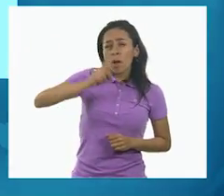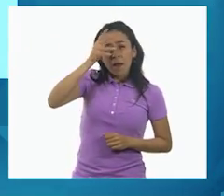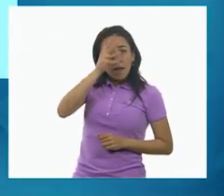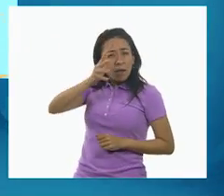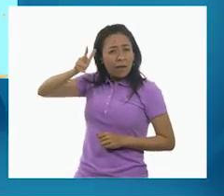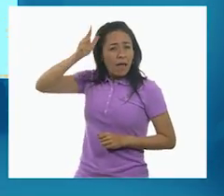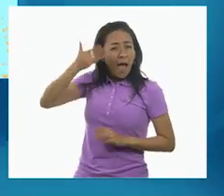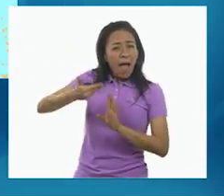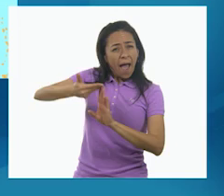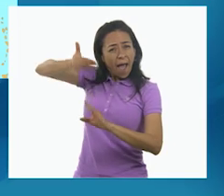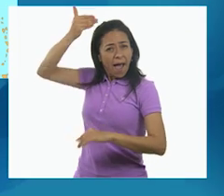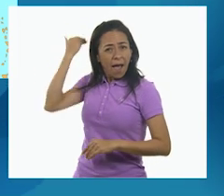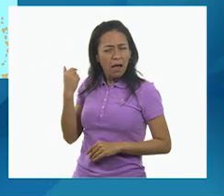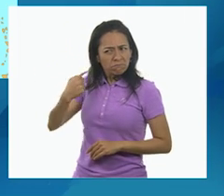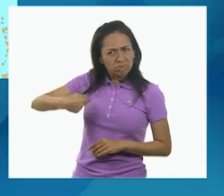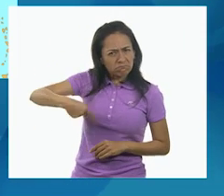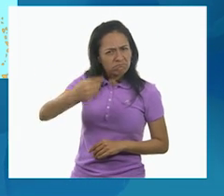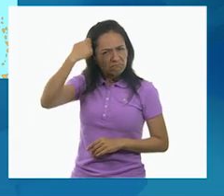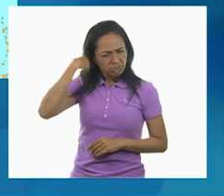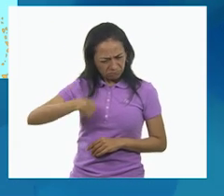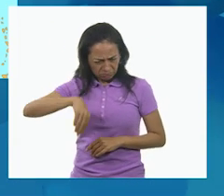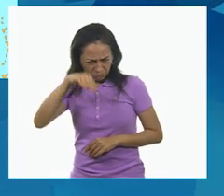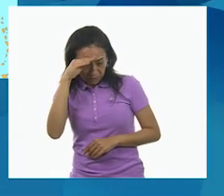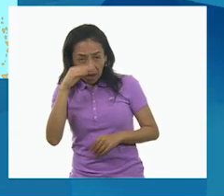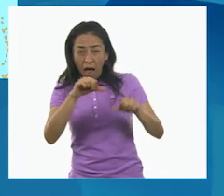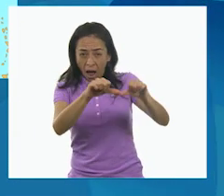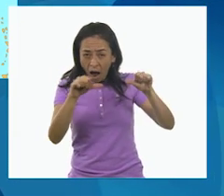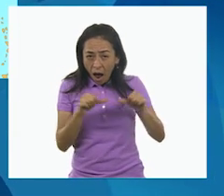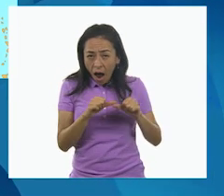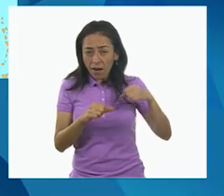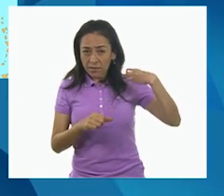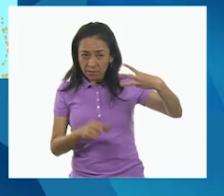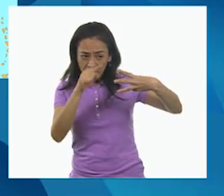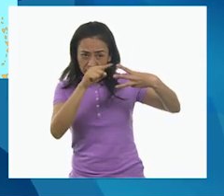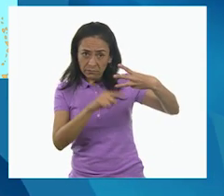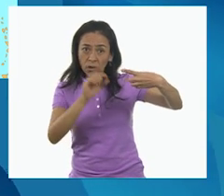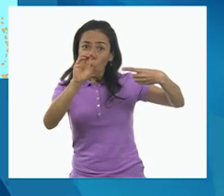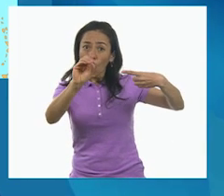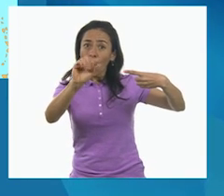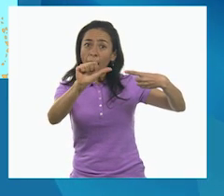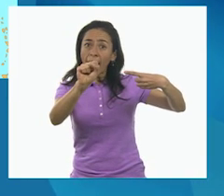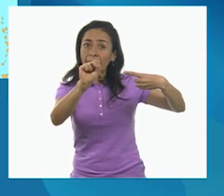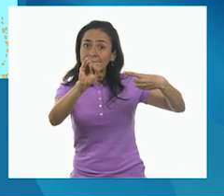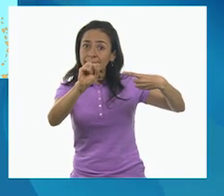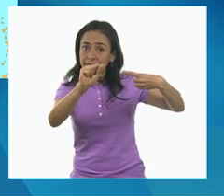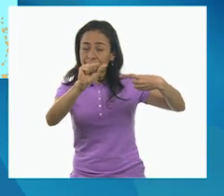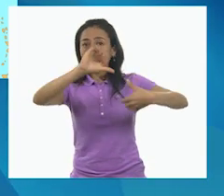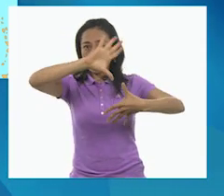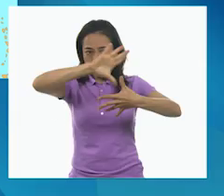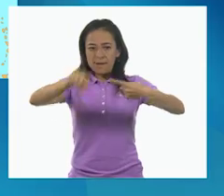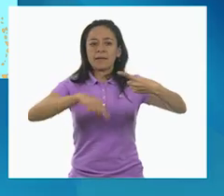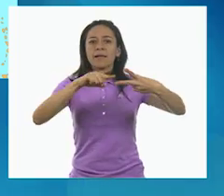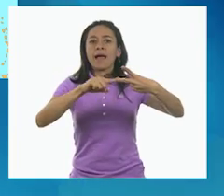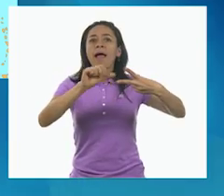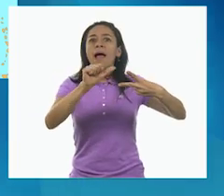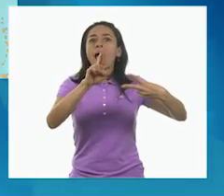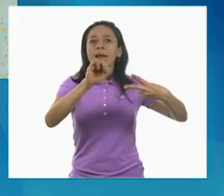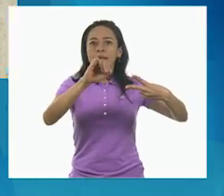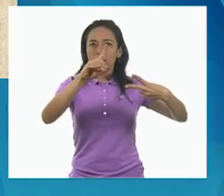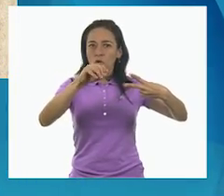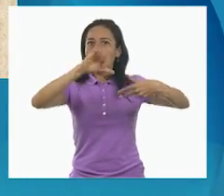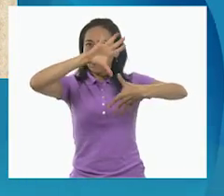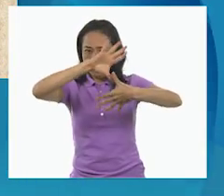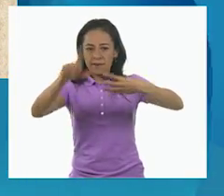época existieron 3 superáreas culturales: Oasis América, Árida América y Mesoamérica.